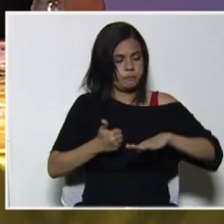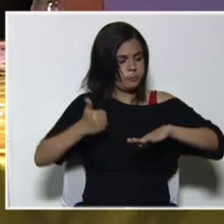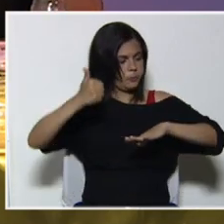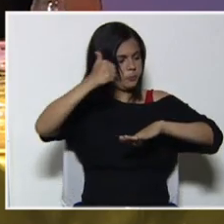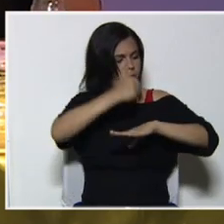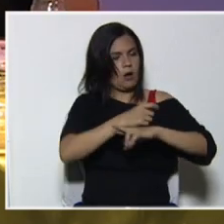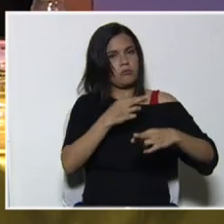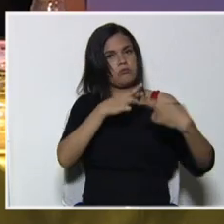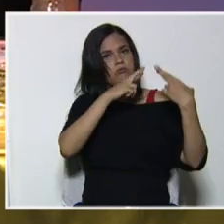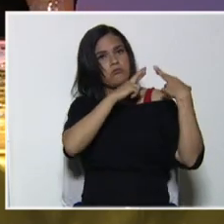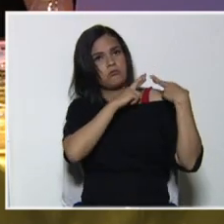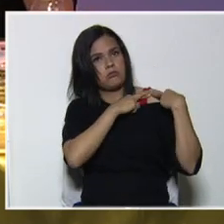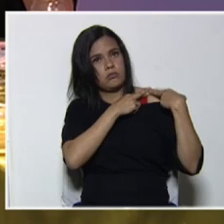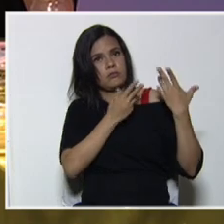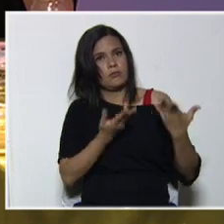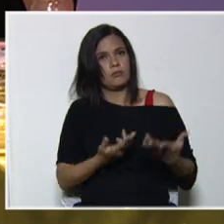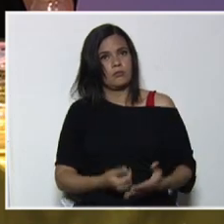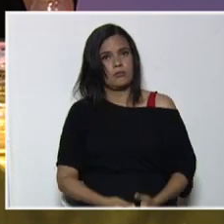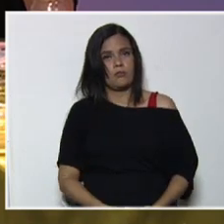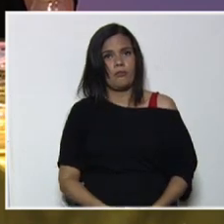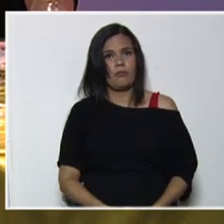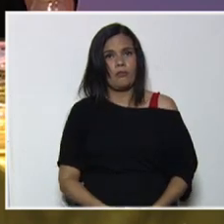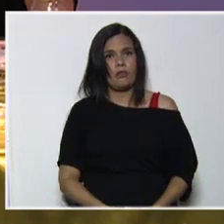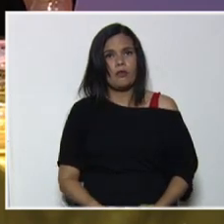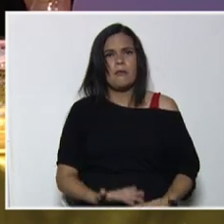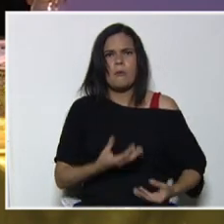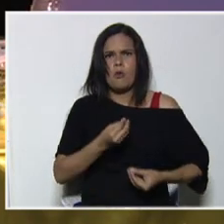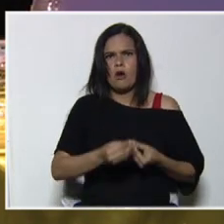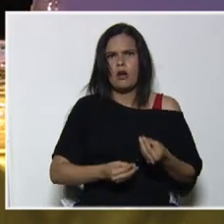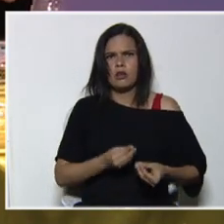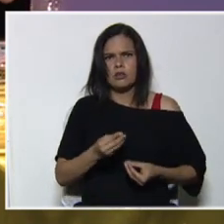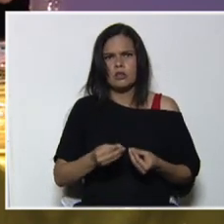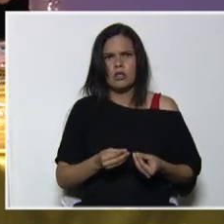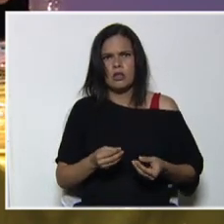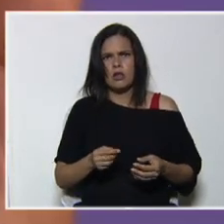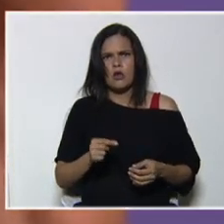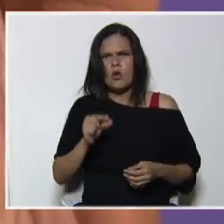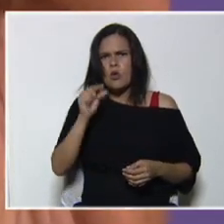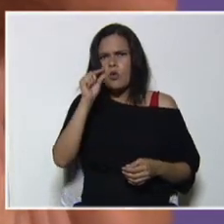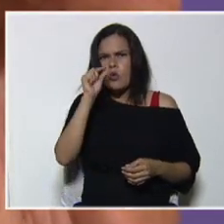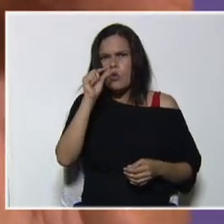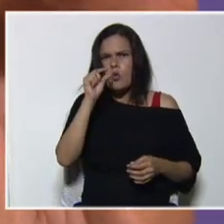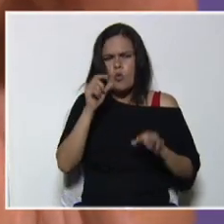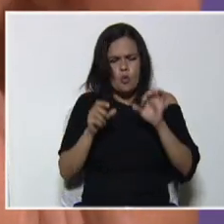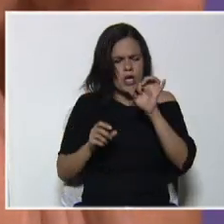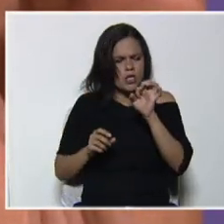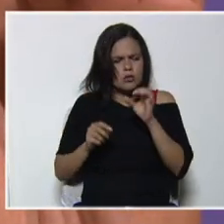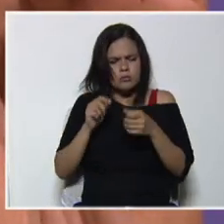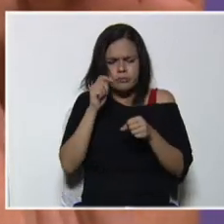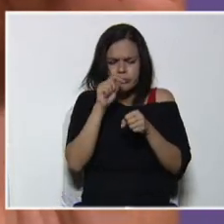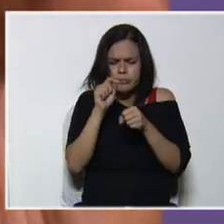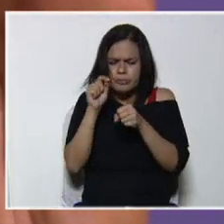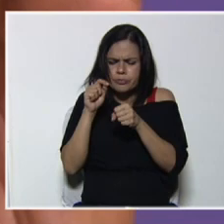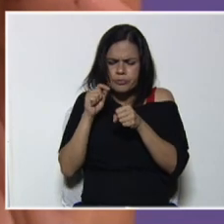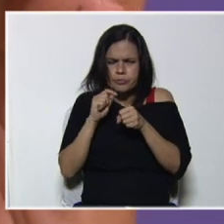responsable vamos a hacerle unas hendiduras.